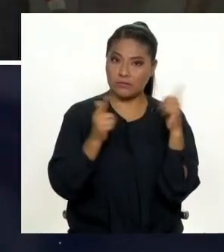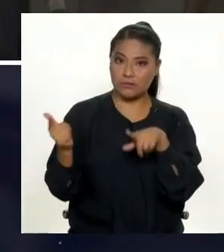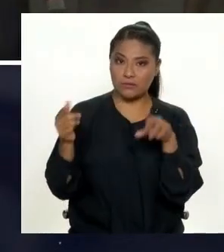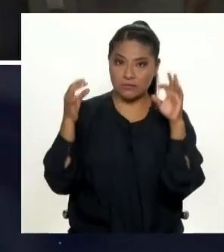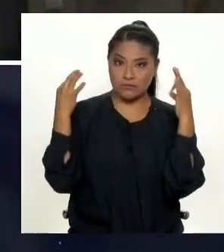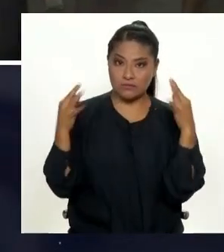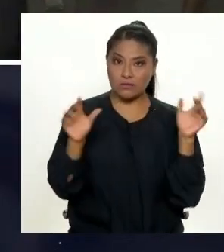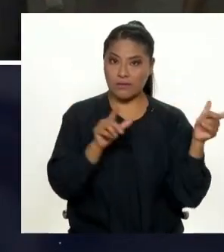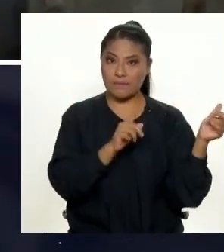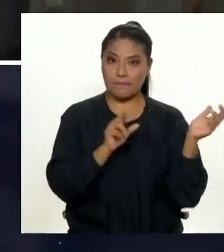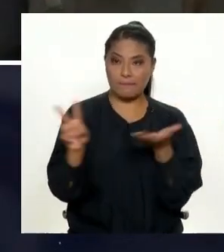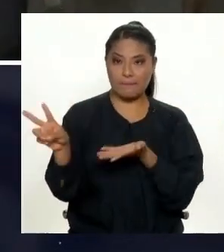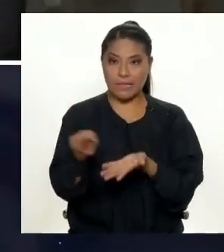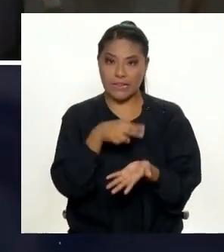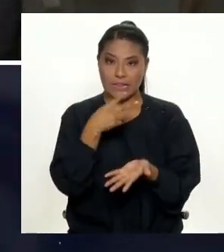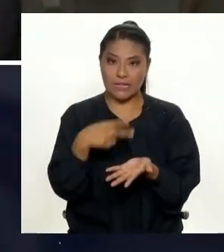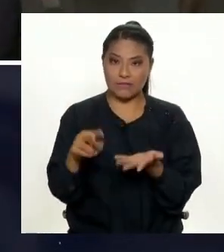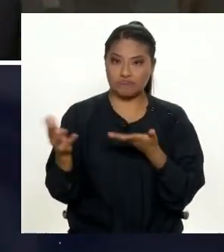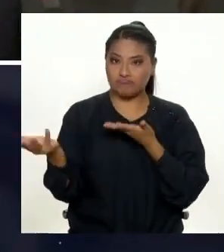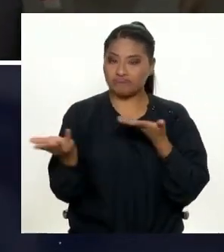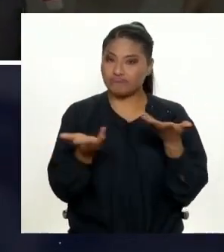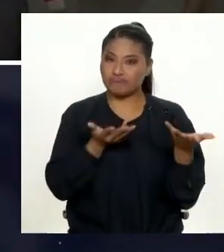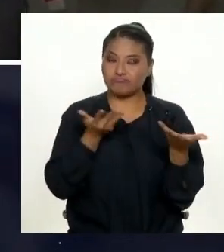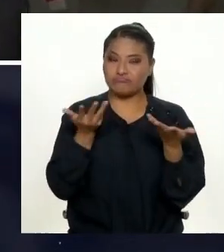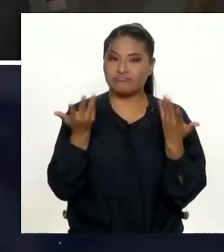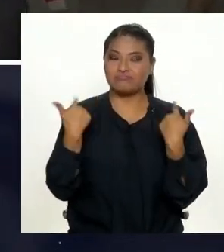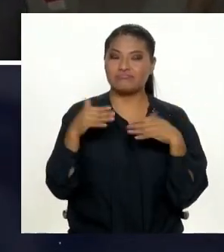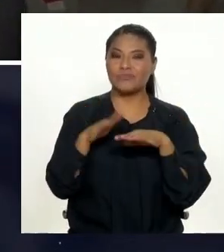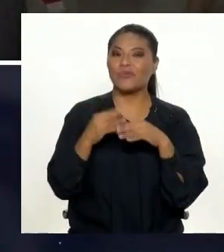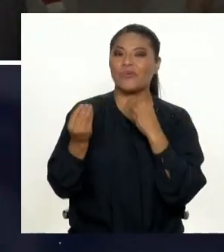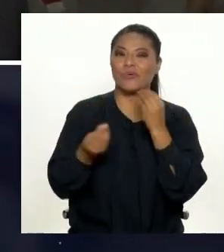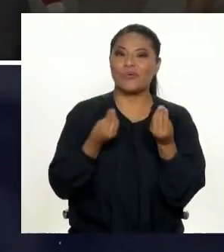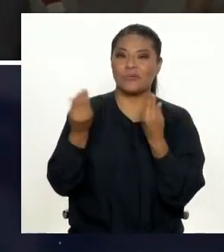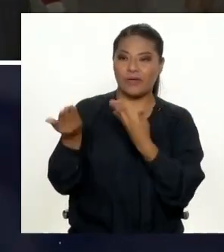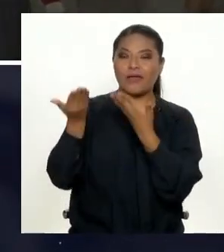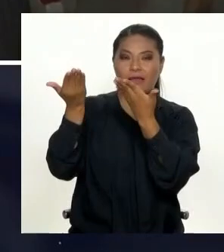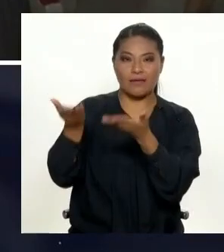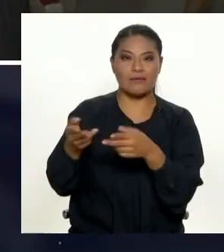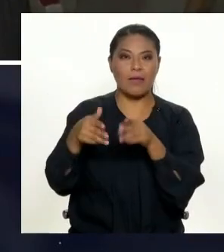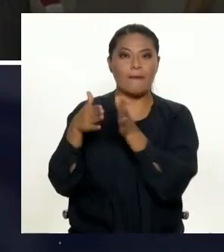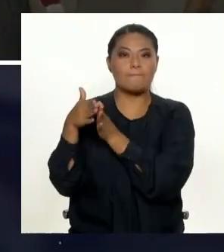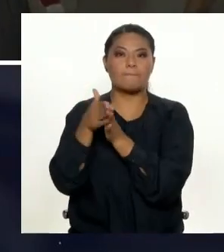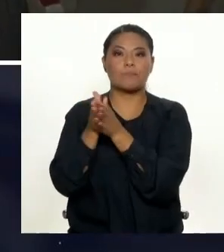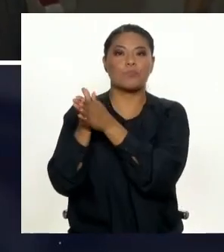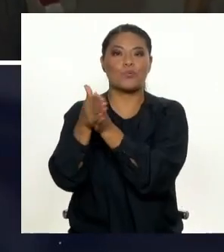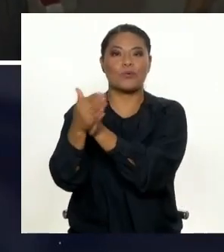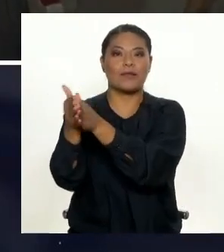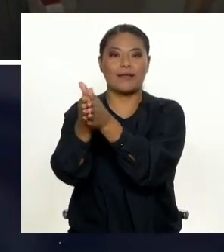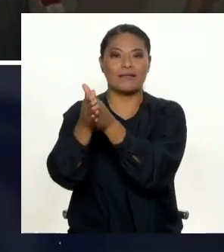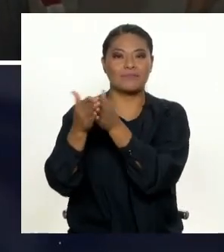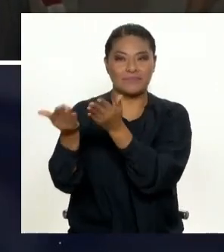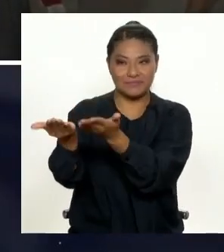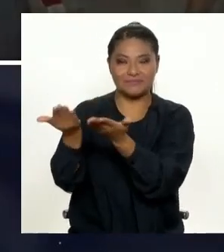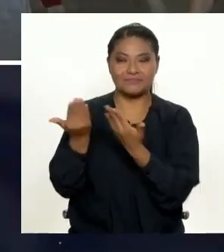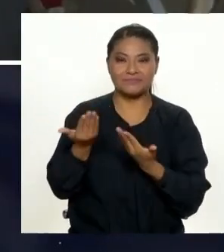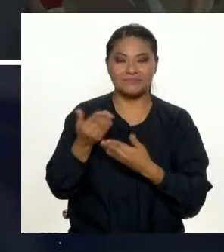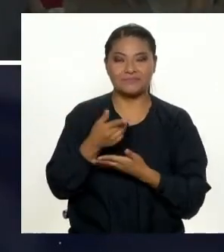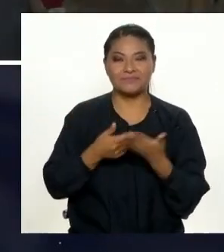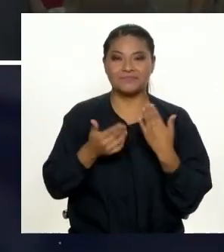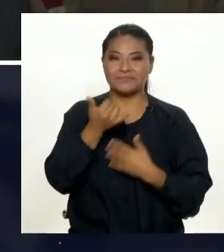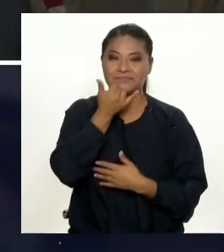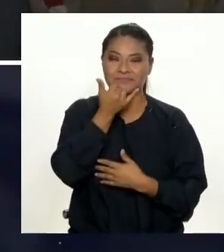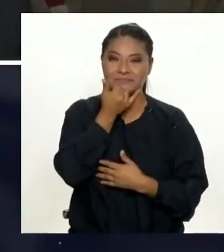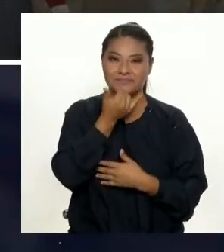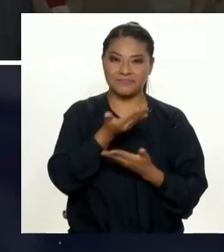para mover un poquito el esqueleto. 19 horas con 35 minutos desde Pucallpa. Cuéntanos qué está pasando. ¿Cómo estás, Jimena? Buenas noches.